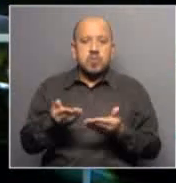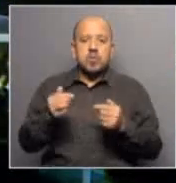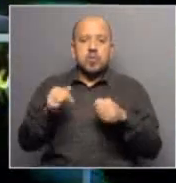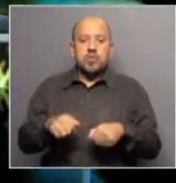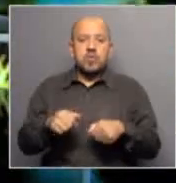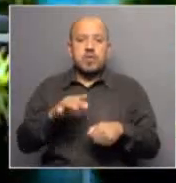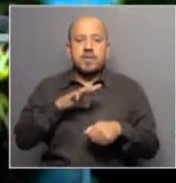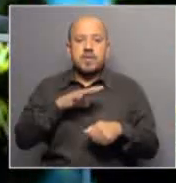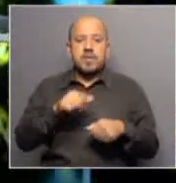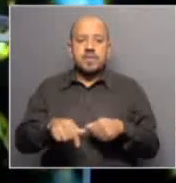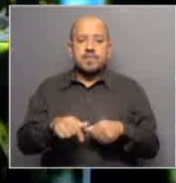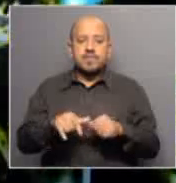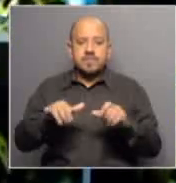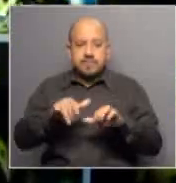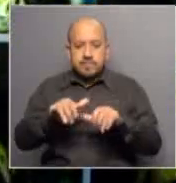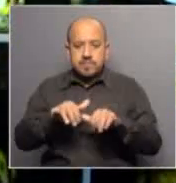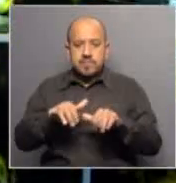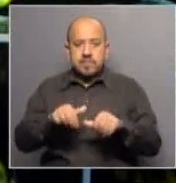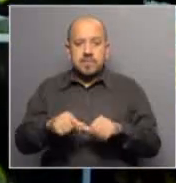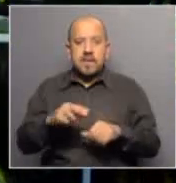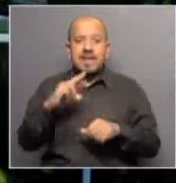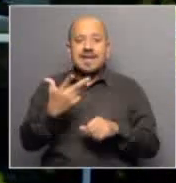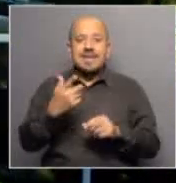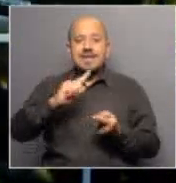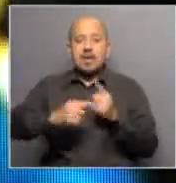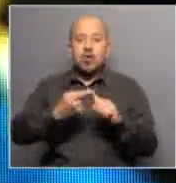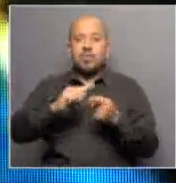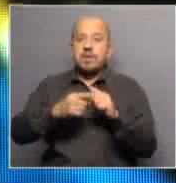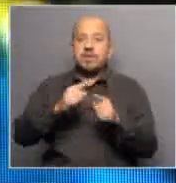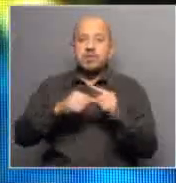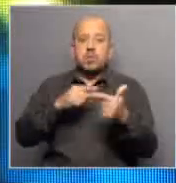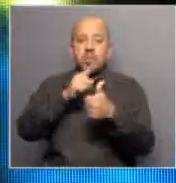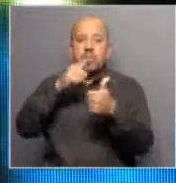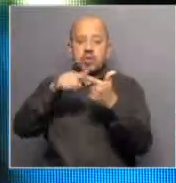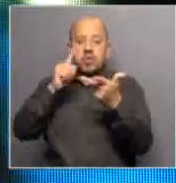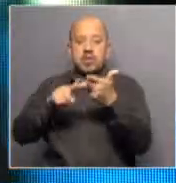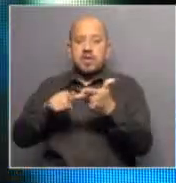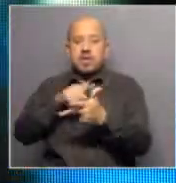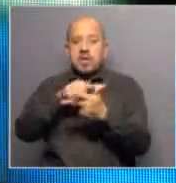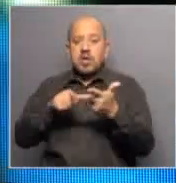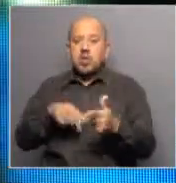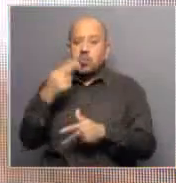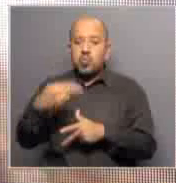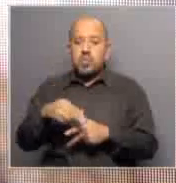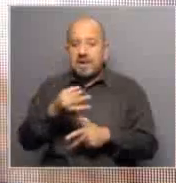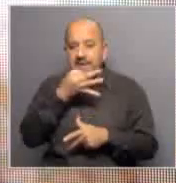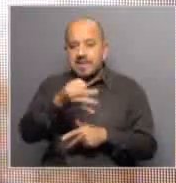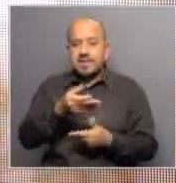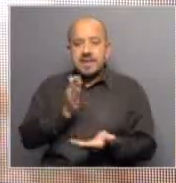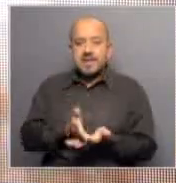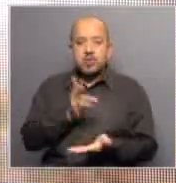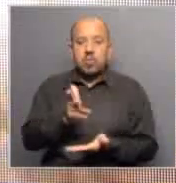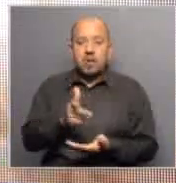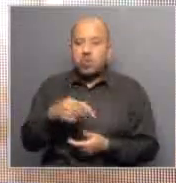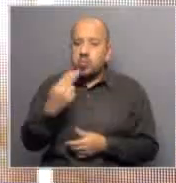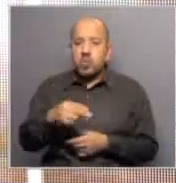tenés el corrector ortográfico, a recorrer las tres convenciones y no hablan una sola vez de derechos humanos. Es decir,